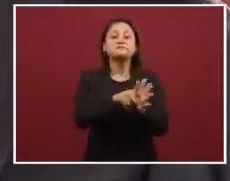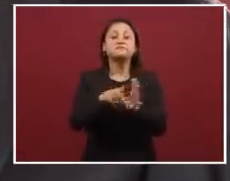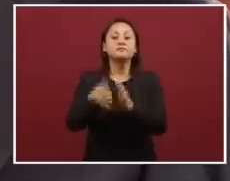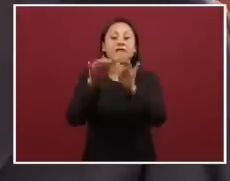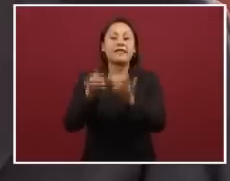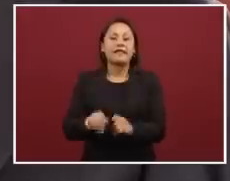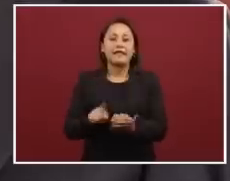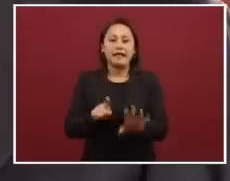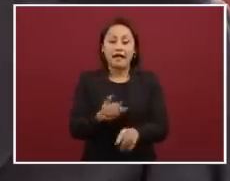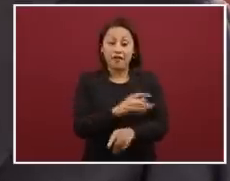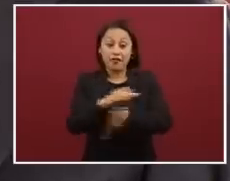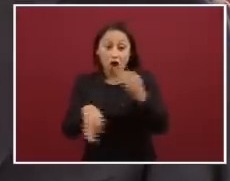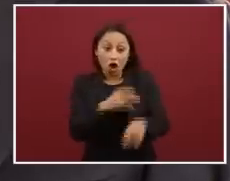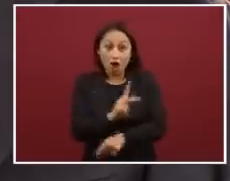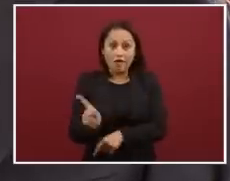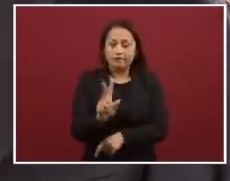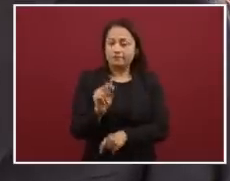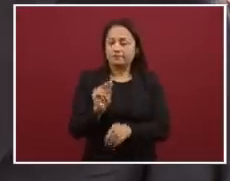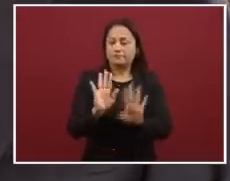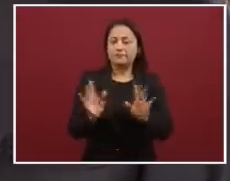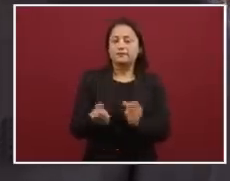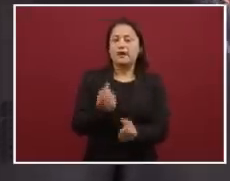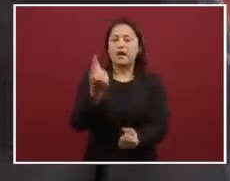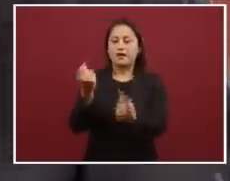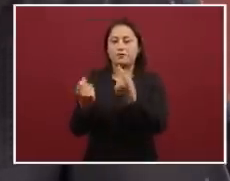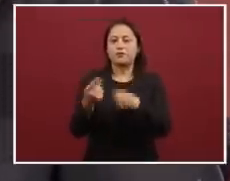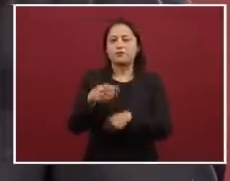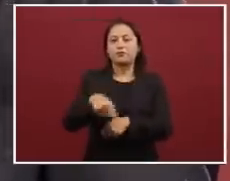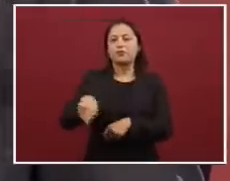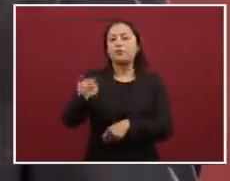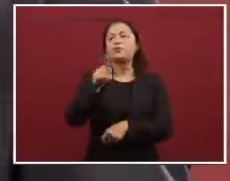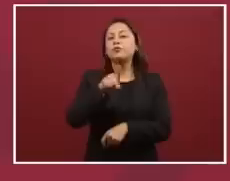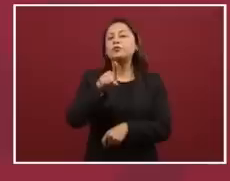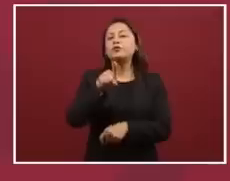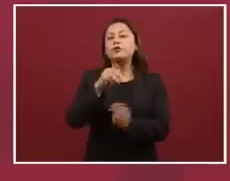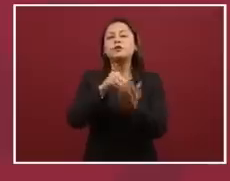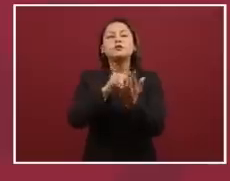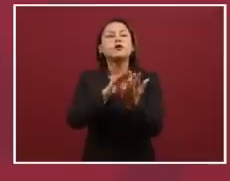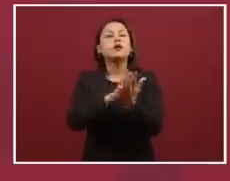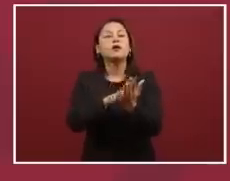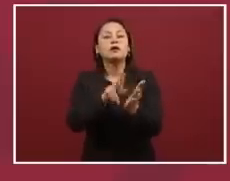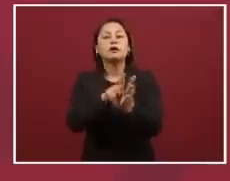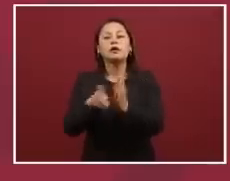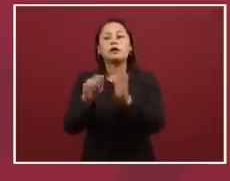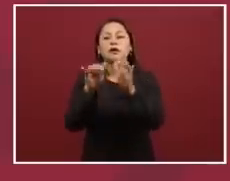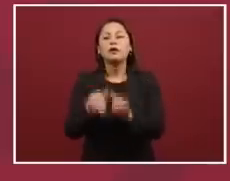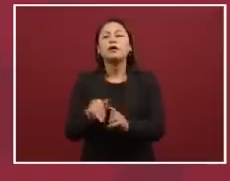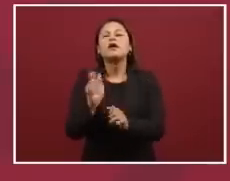puedo generalizar, pero son capaces de poner